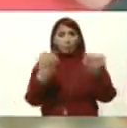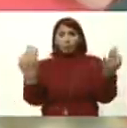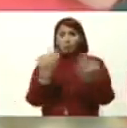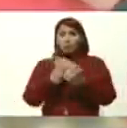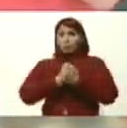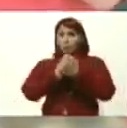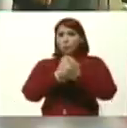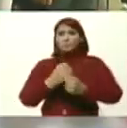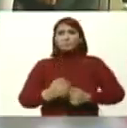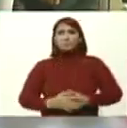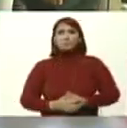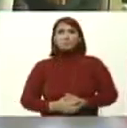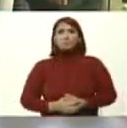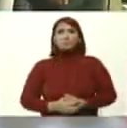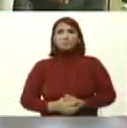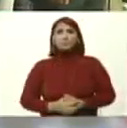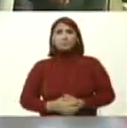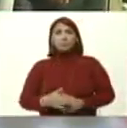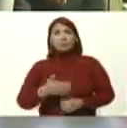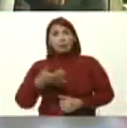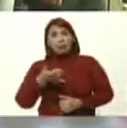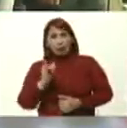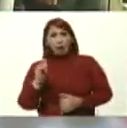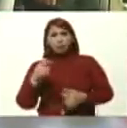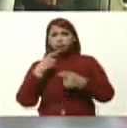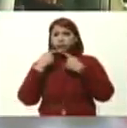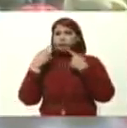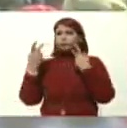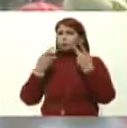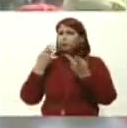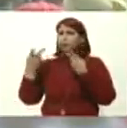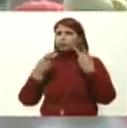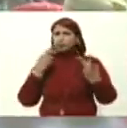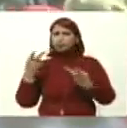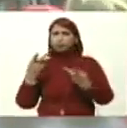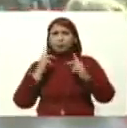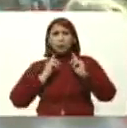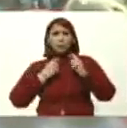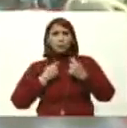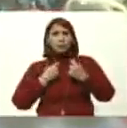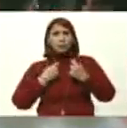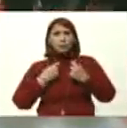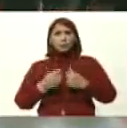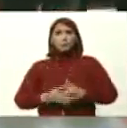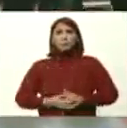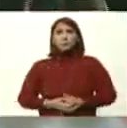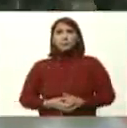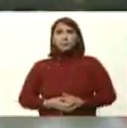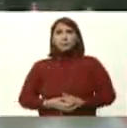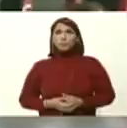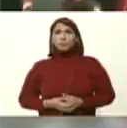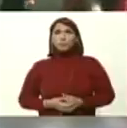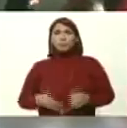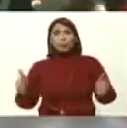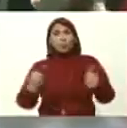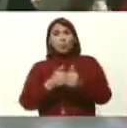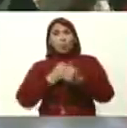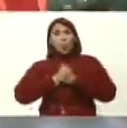amor, porque ahí está la consigna del comando de campaña, Aristóbulis Turis, con